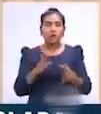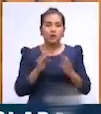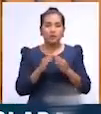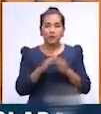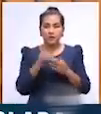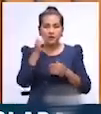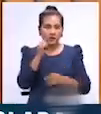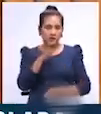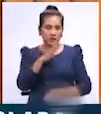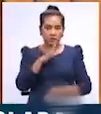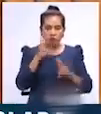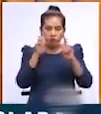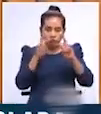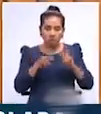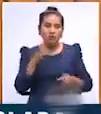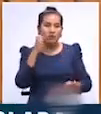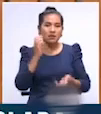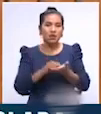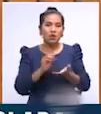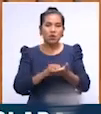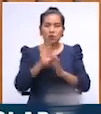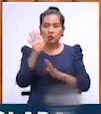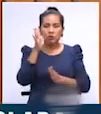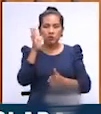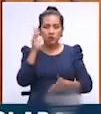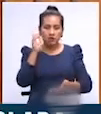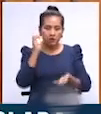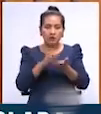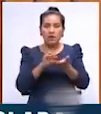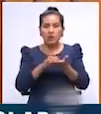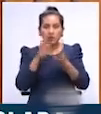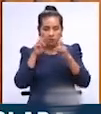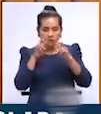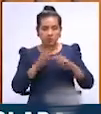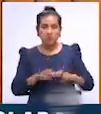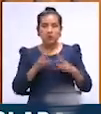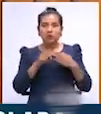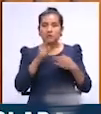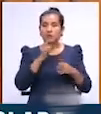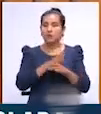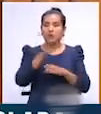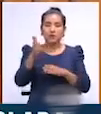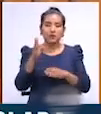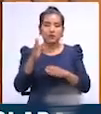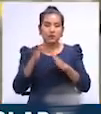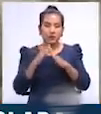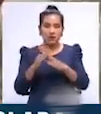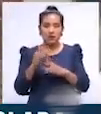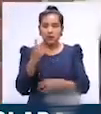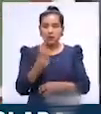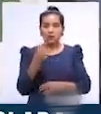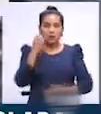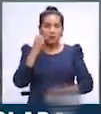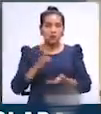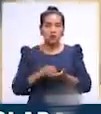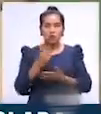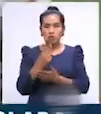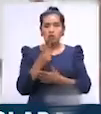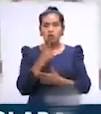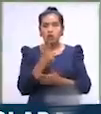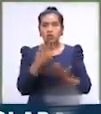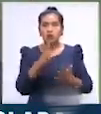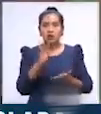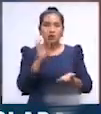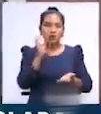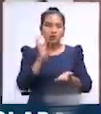comienza a revisar el celular de la madre, porque la menor va al domicilio con dos celulares. Uno de ellos era el celular de la madre.